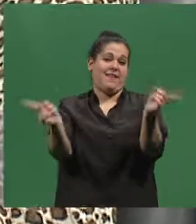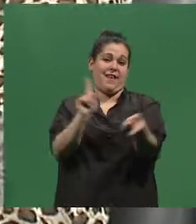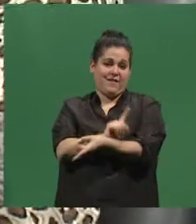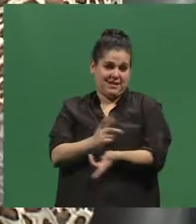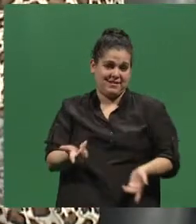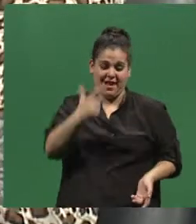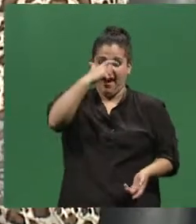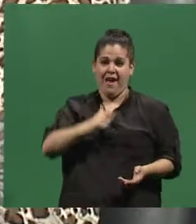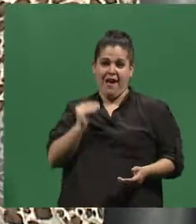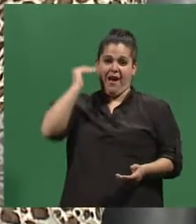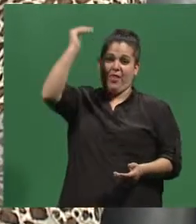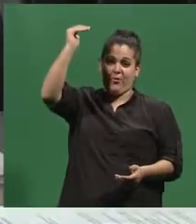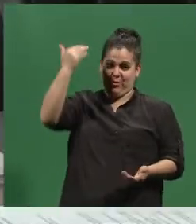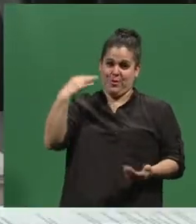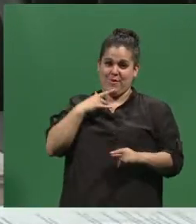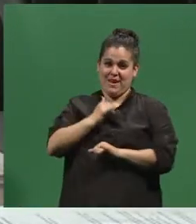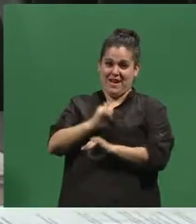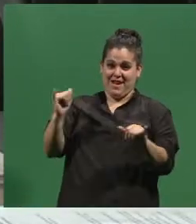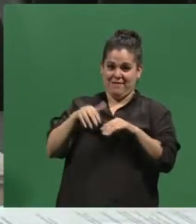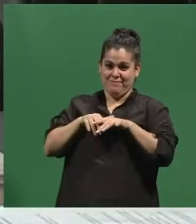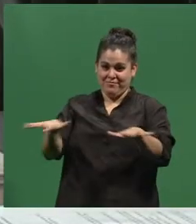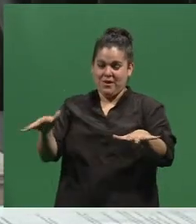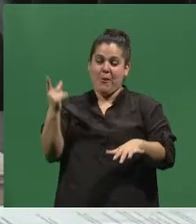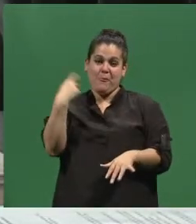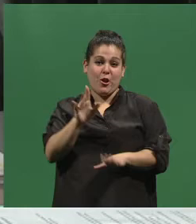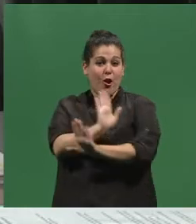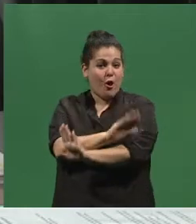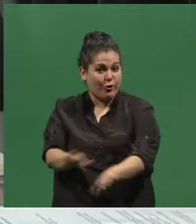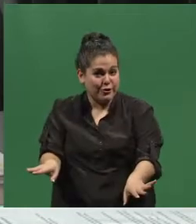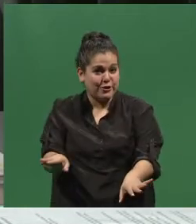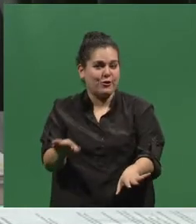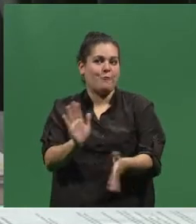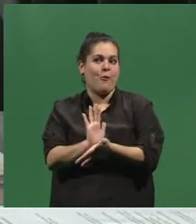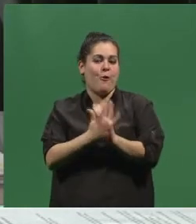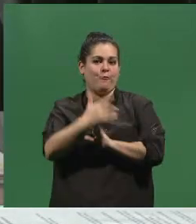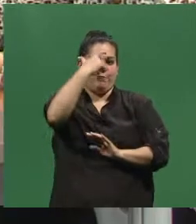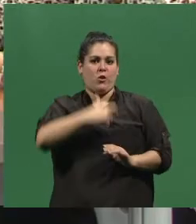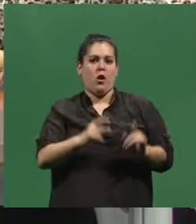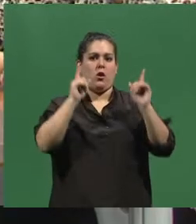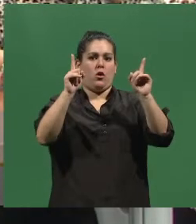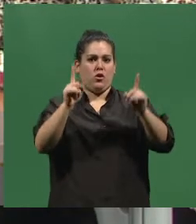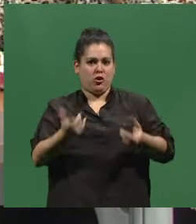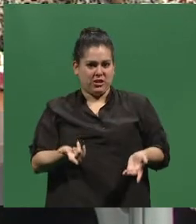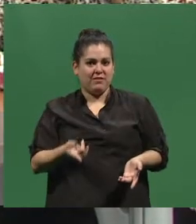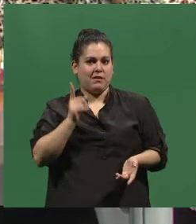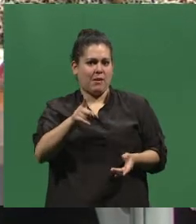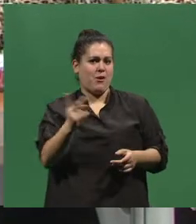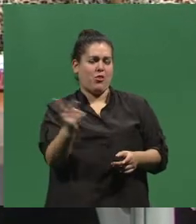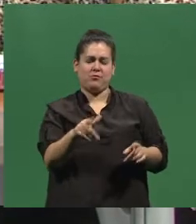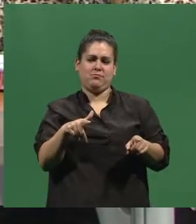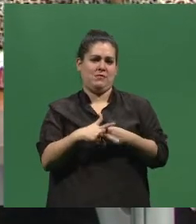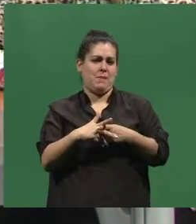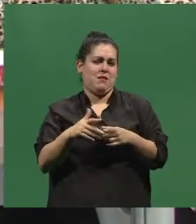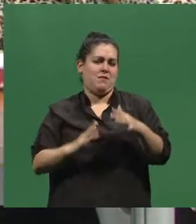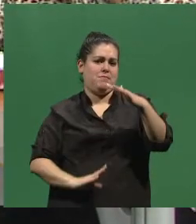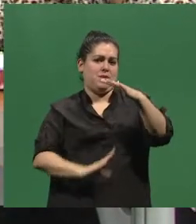el adulto deberíamos, pero los niños el rol educativo puede llegar a ser una